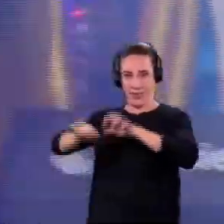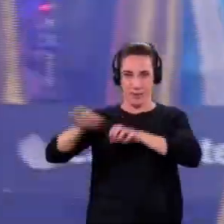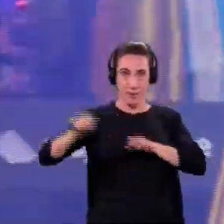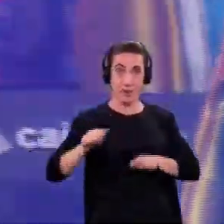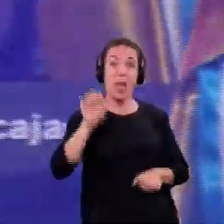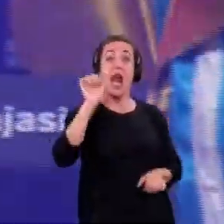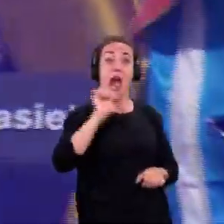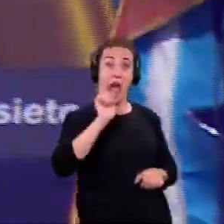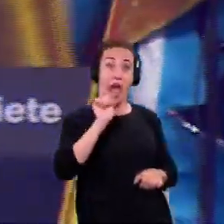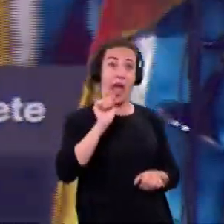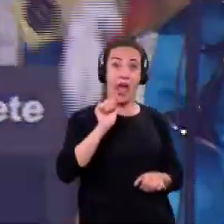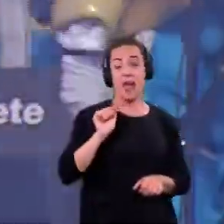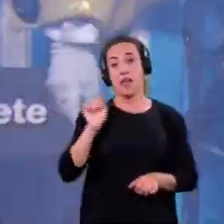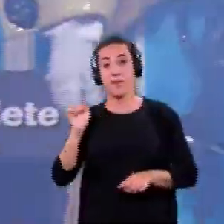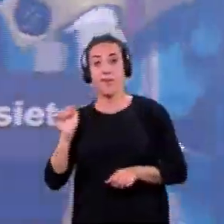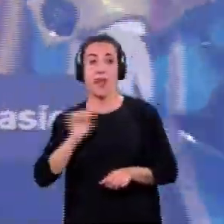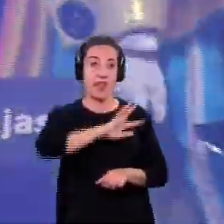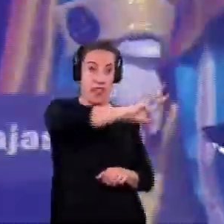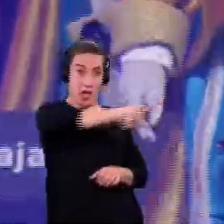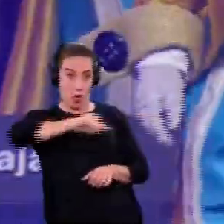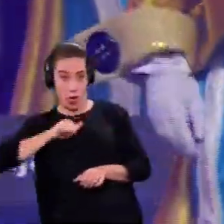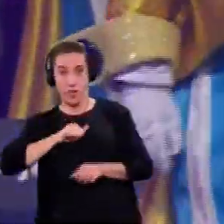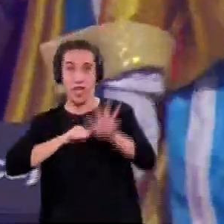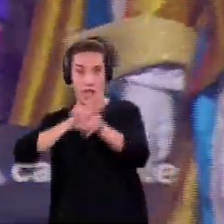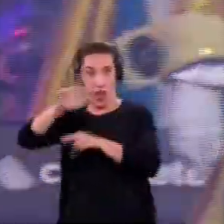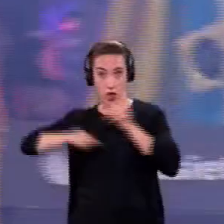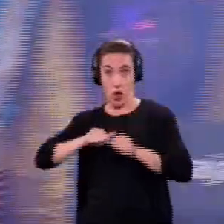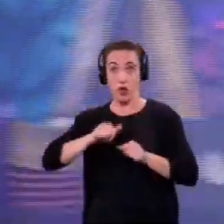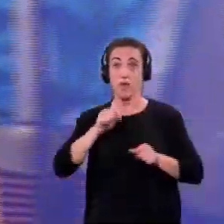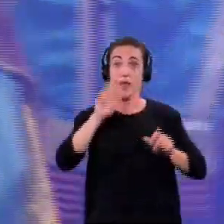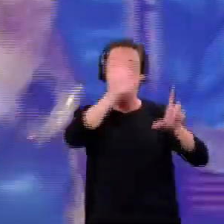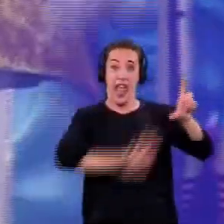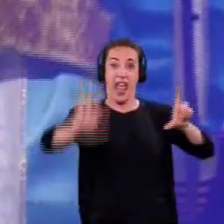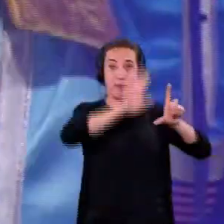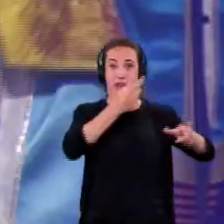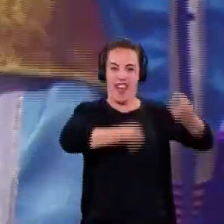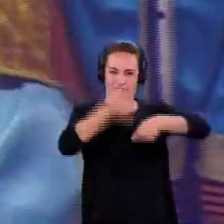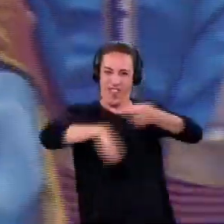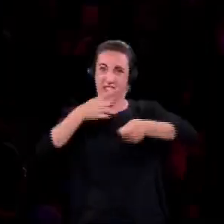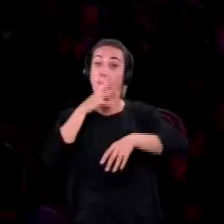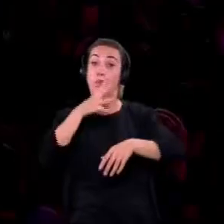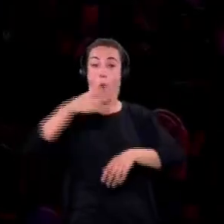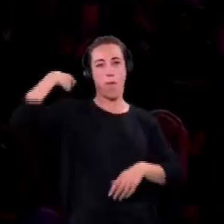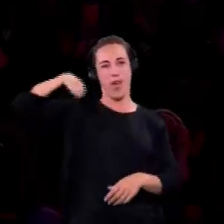de amnistiar a delincuentes, vender España por ser presidente.